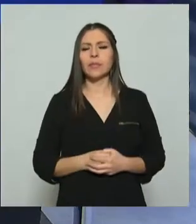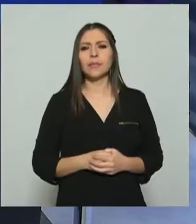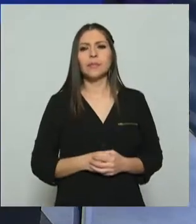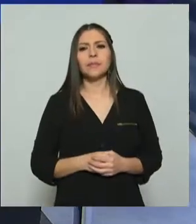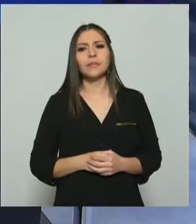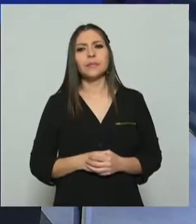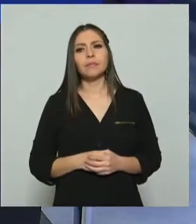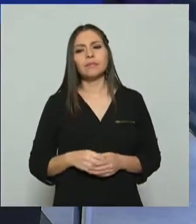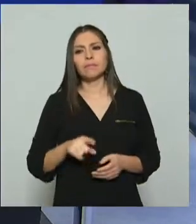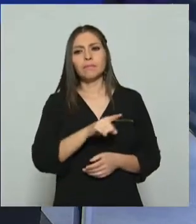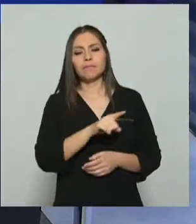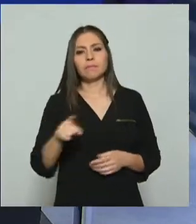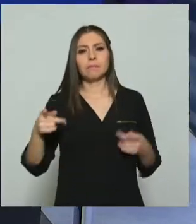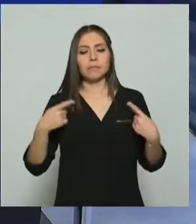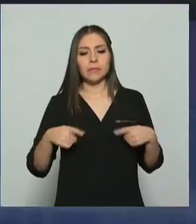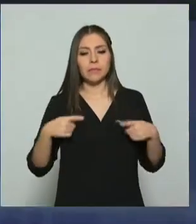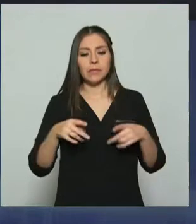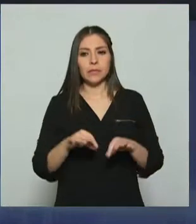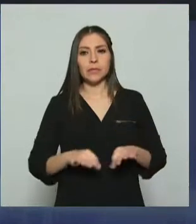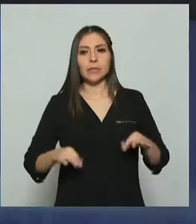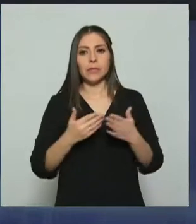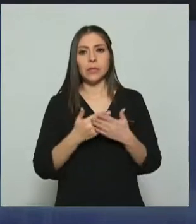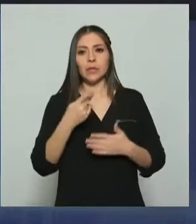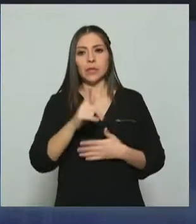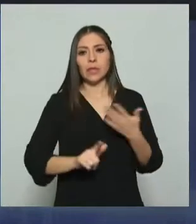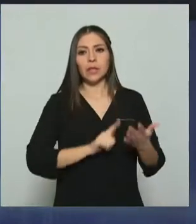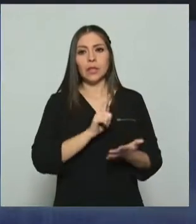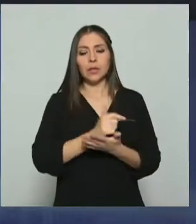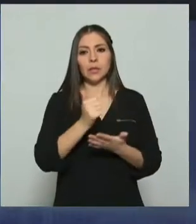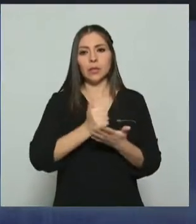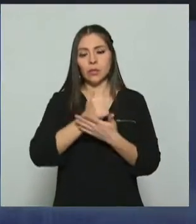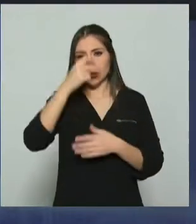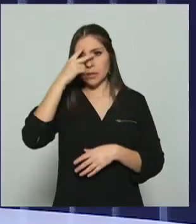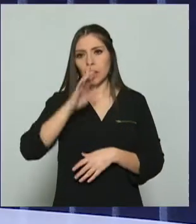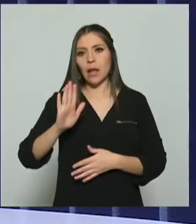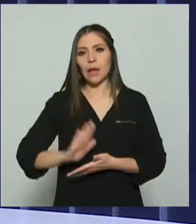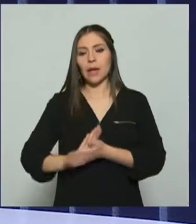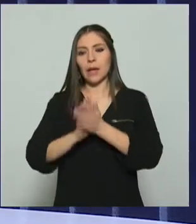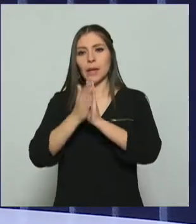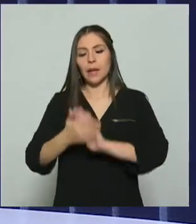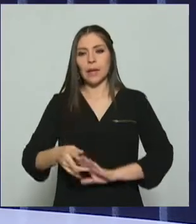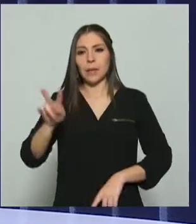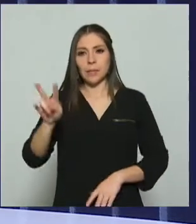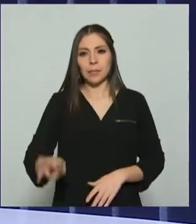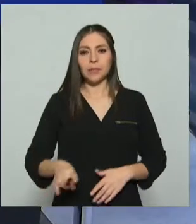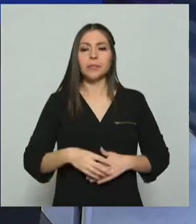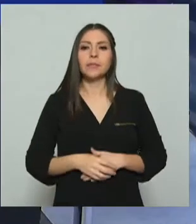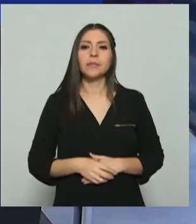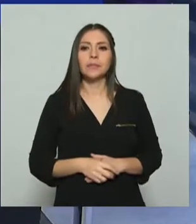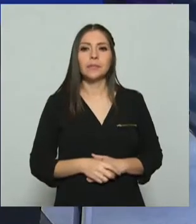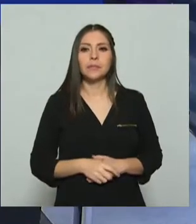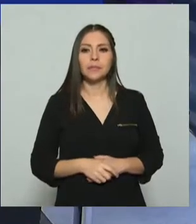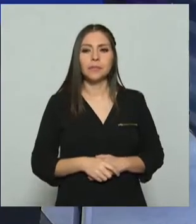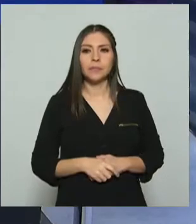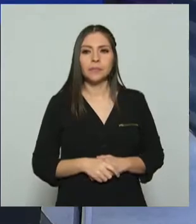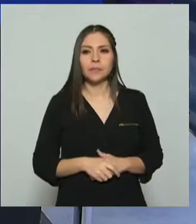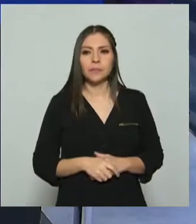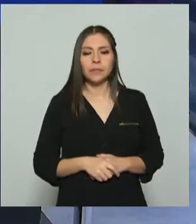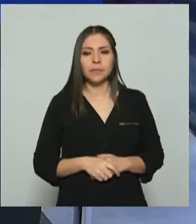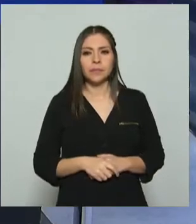parte importante, diputada, para que esta ley en la Ciudad de México ya fuera una realidad. Así es, Mariana.